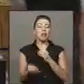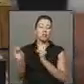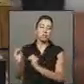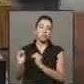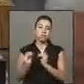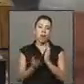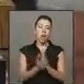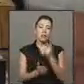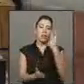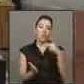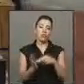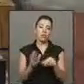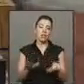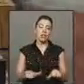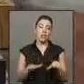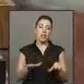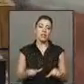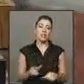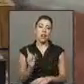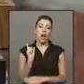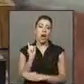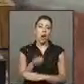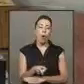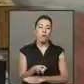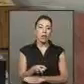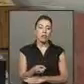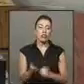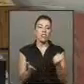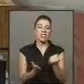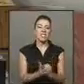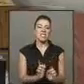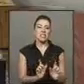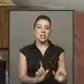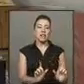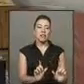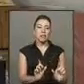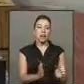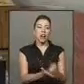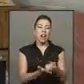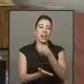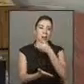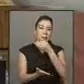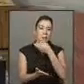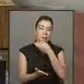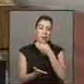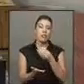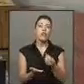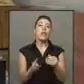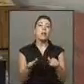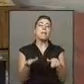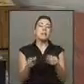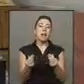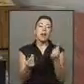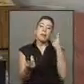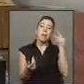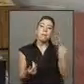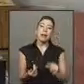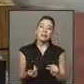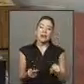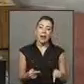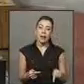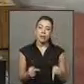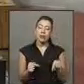dilatar hasta el año 2016 la obligación de certificar los bioequivalentes. Es una señal pésima que